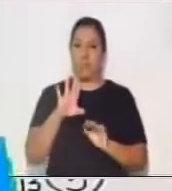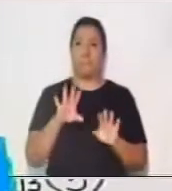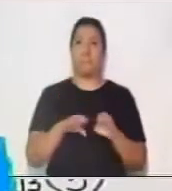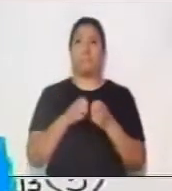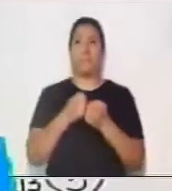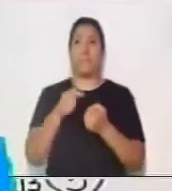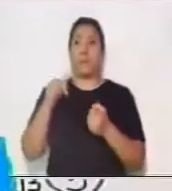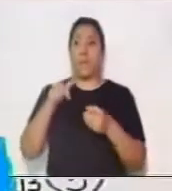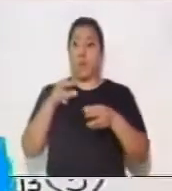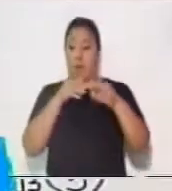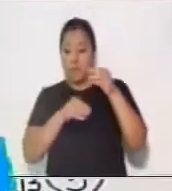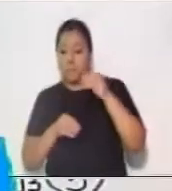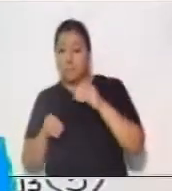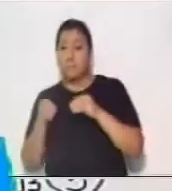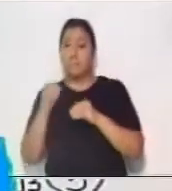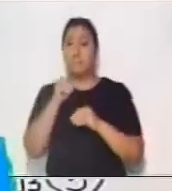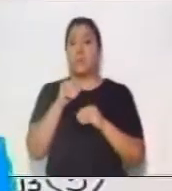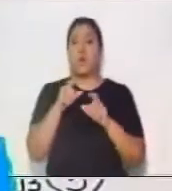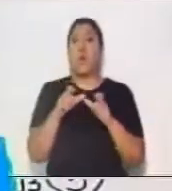¿Quieres tomar algo?